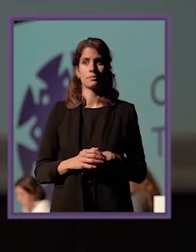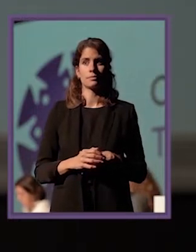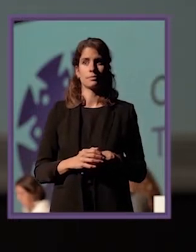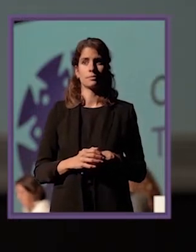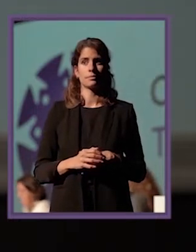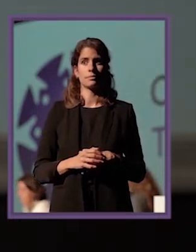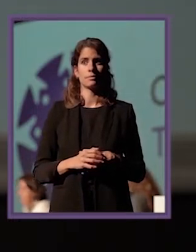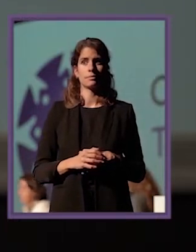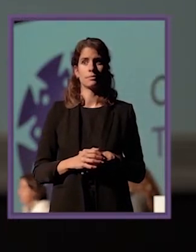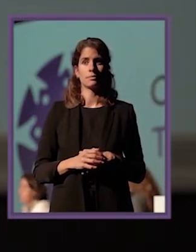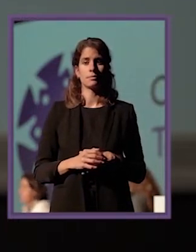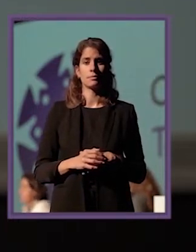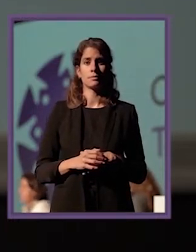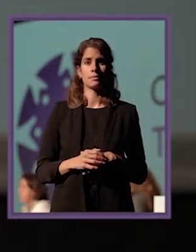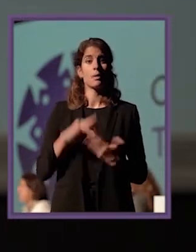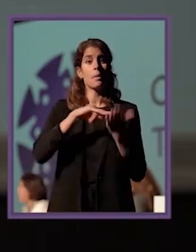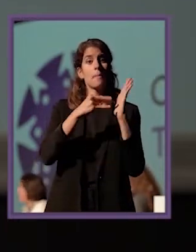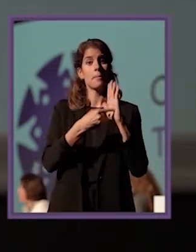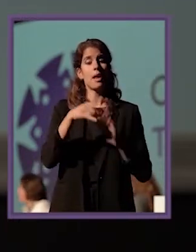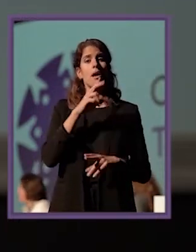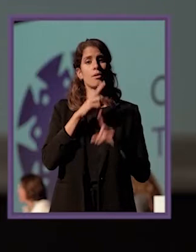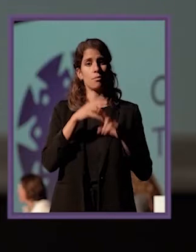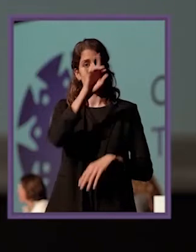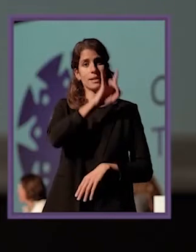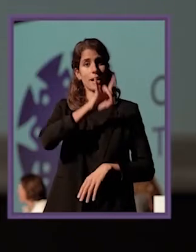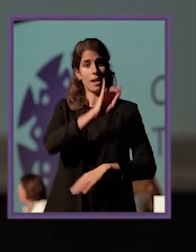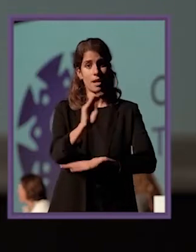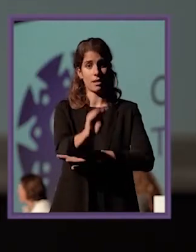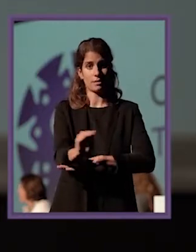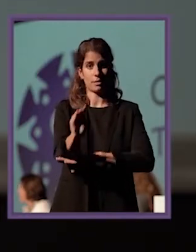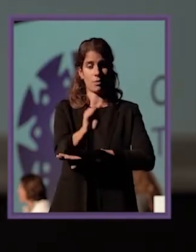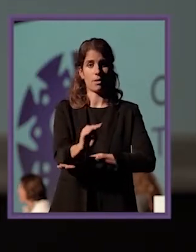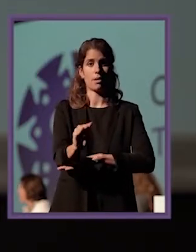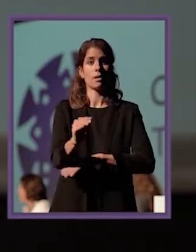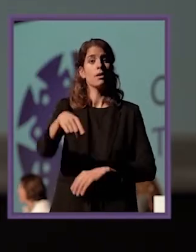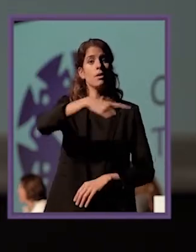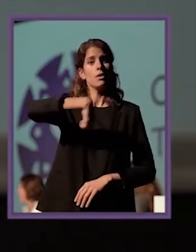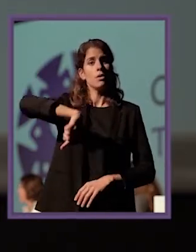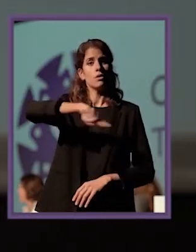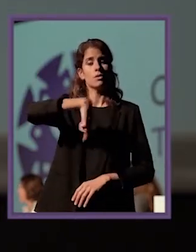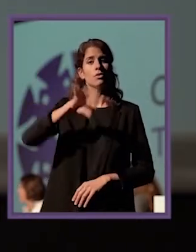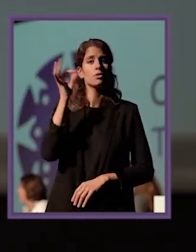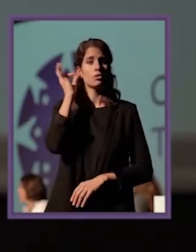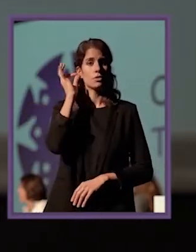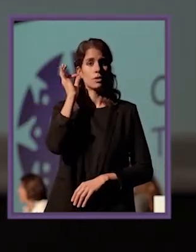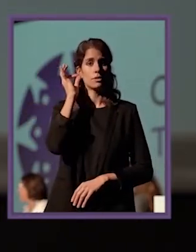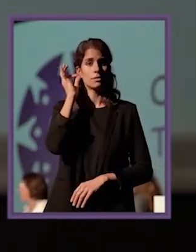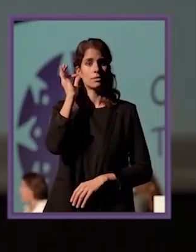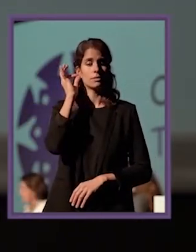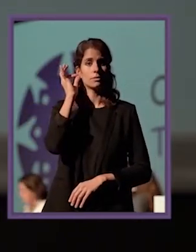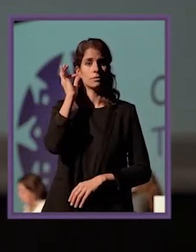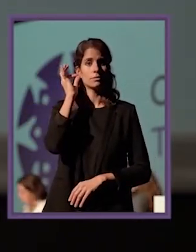En el plan Canarias Te Cuida, nosotras estamos